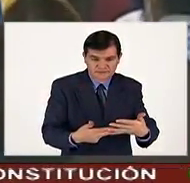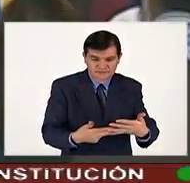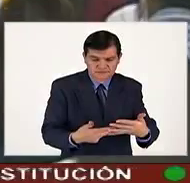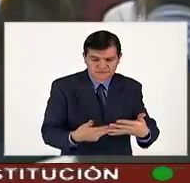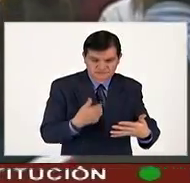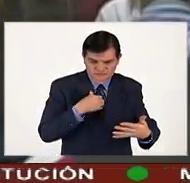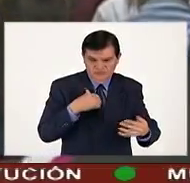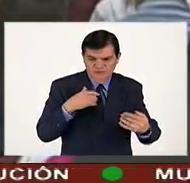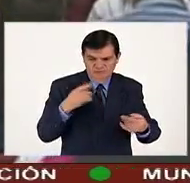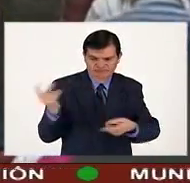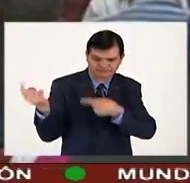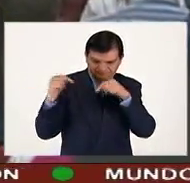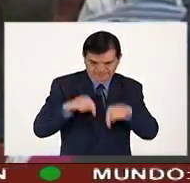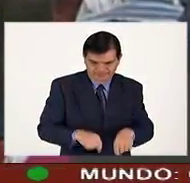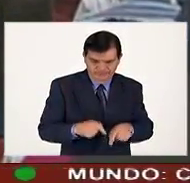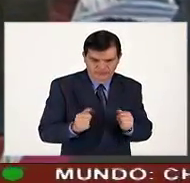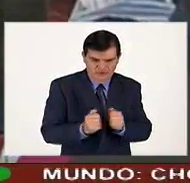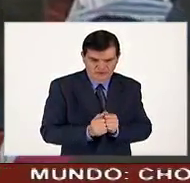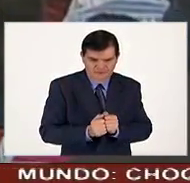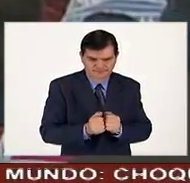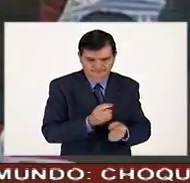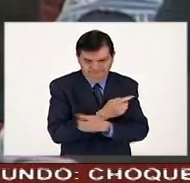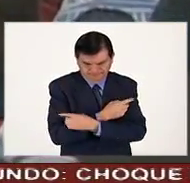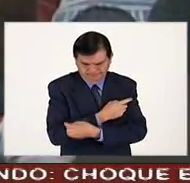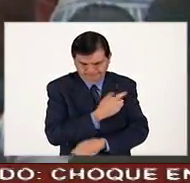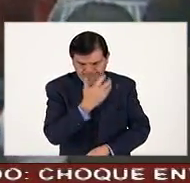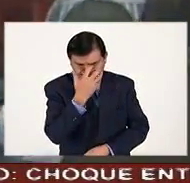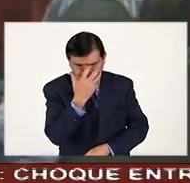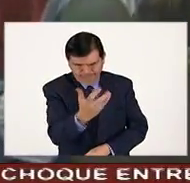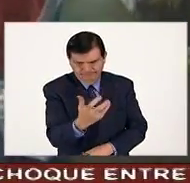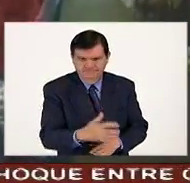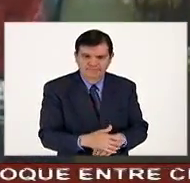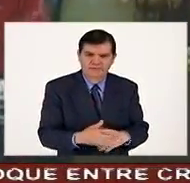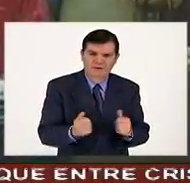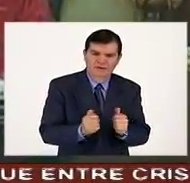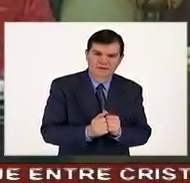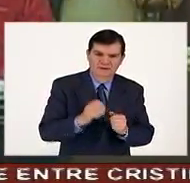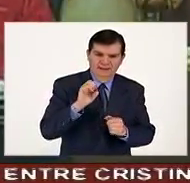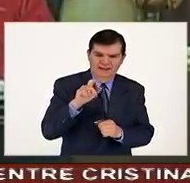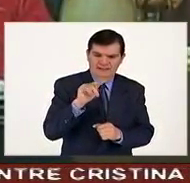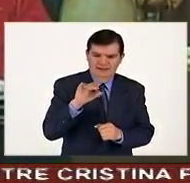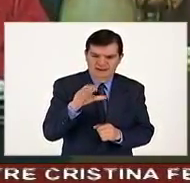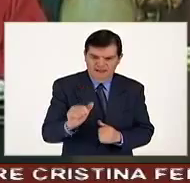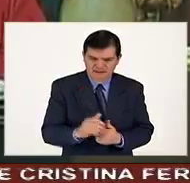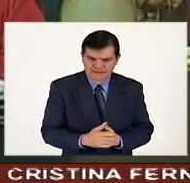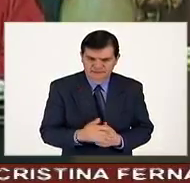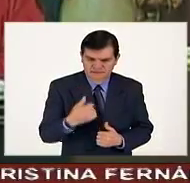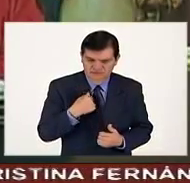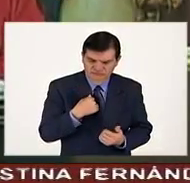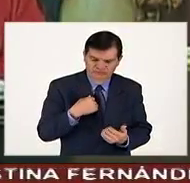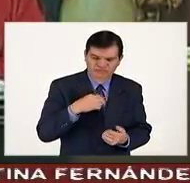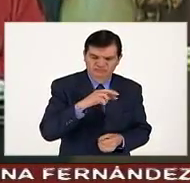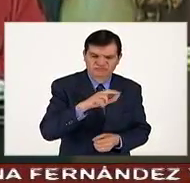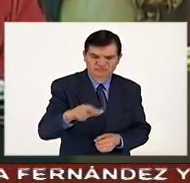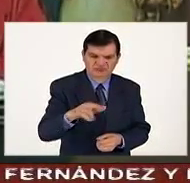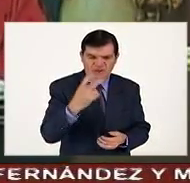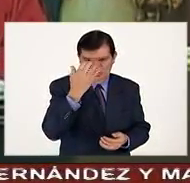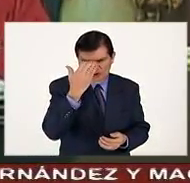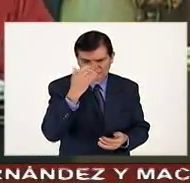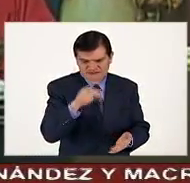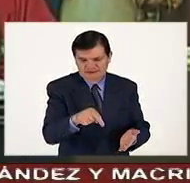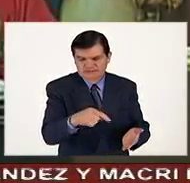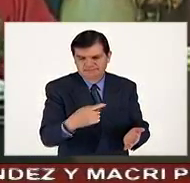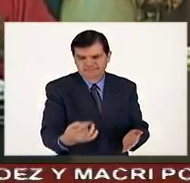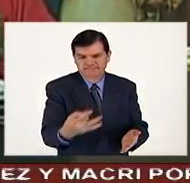hemos venido con nuestra moral, con nuestra ética, a reconocer